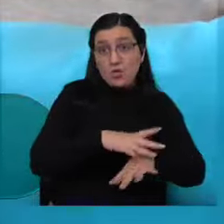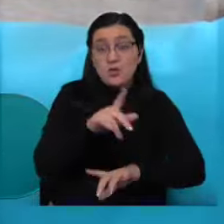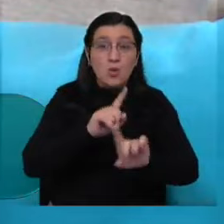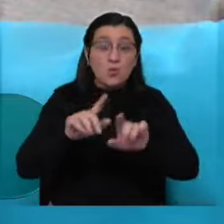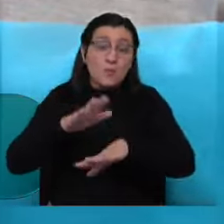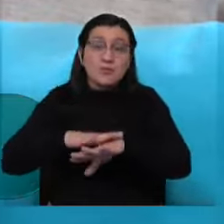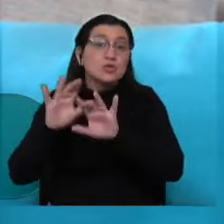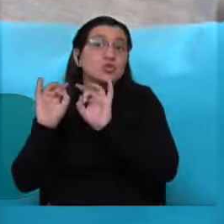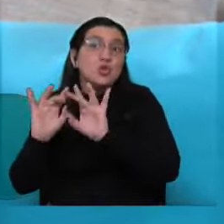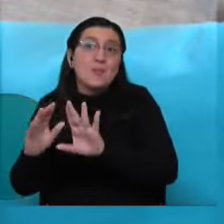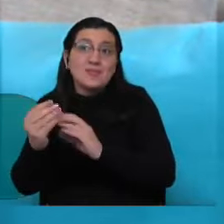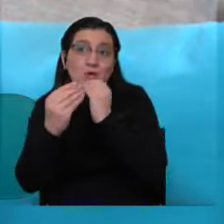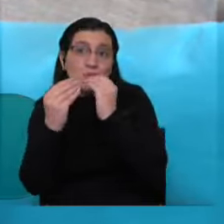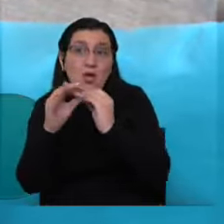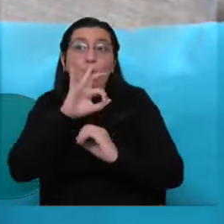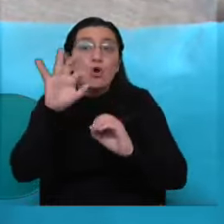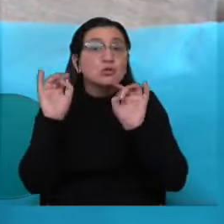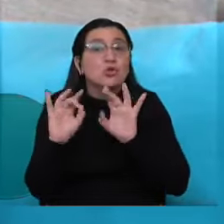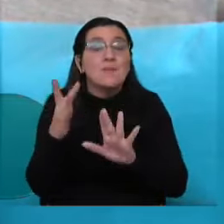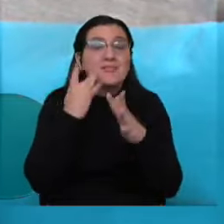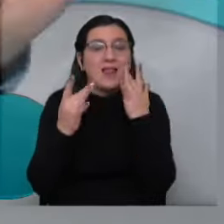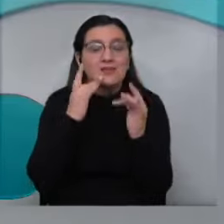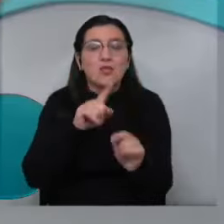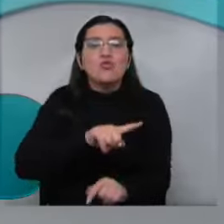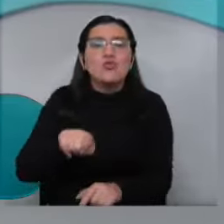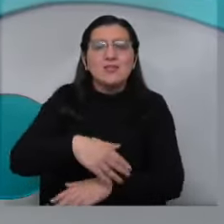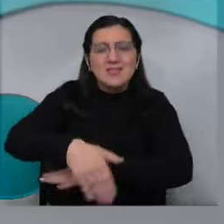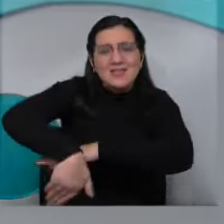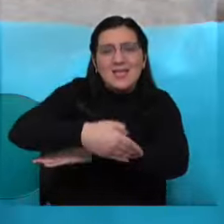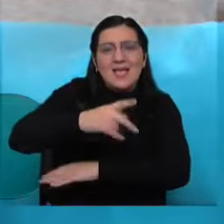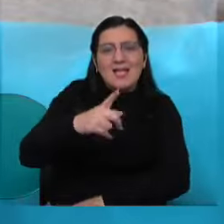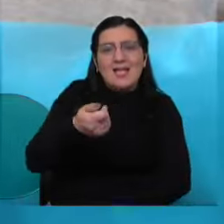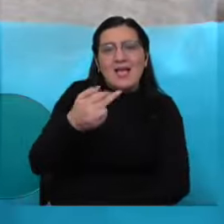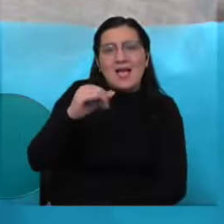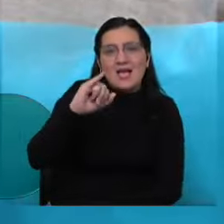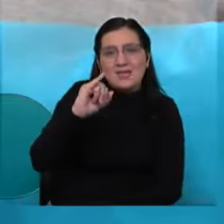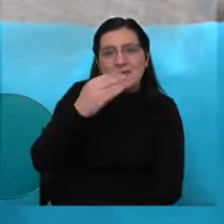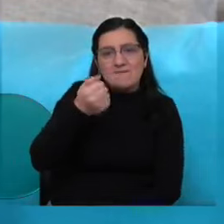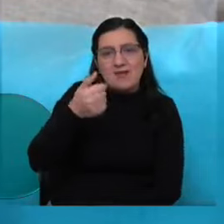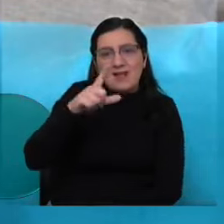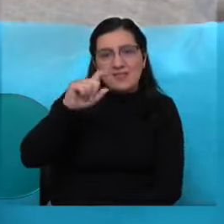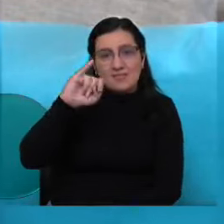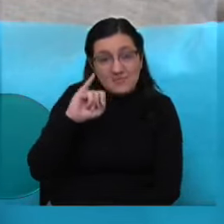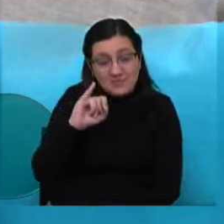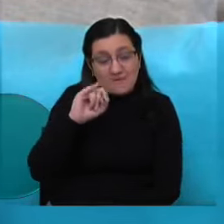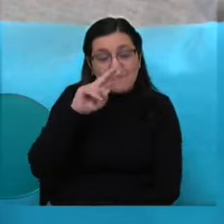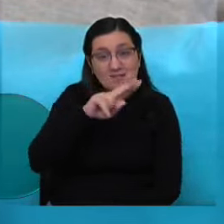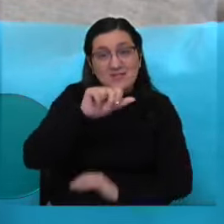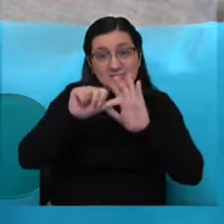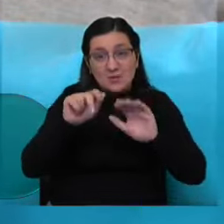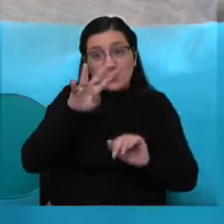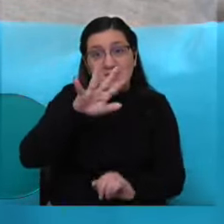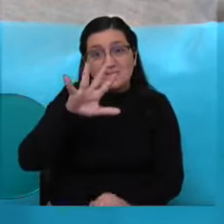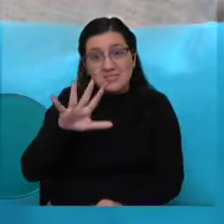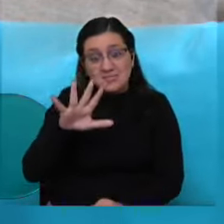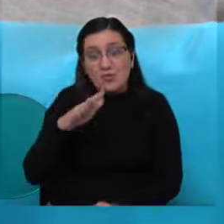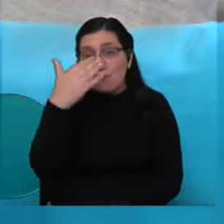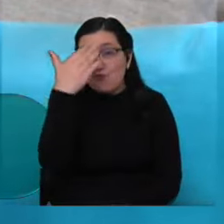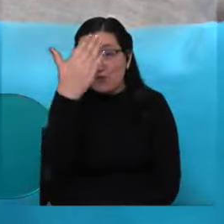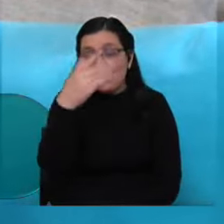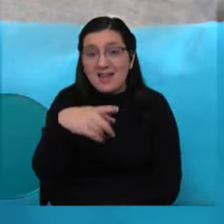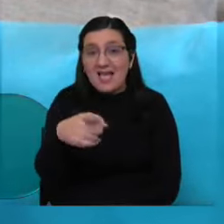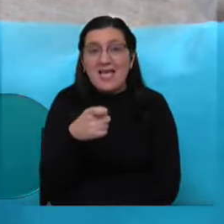gastronomía Qué lindo dónde es bien la dirección Garibaldi 2645 esquina Juan Ramón Gómez frente a la